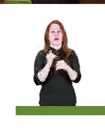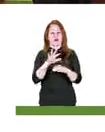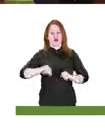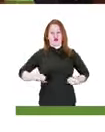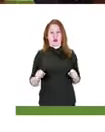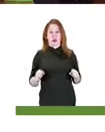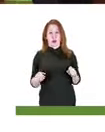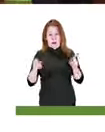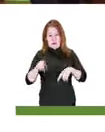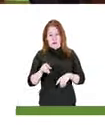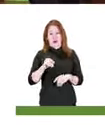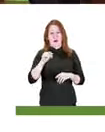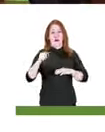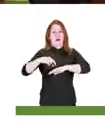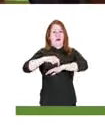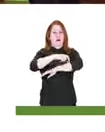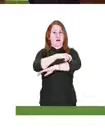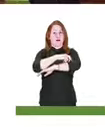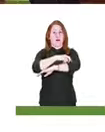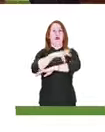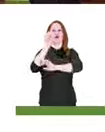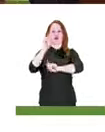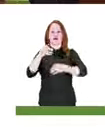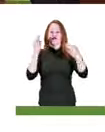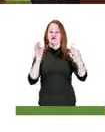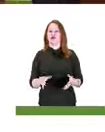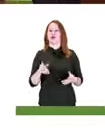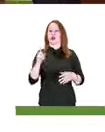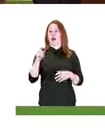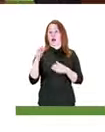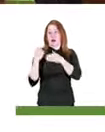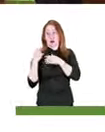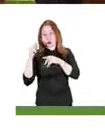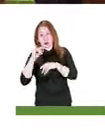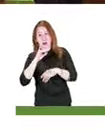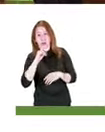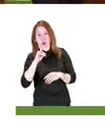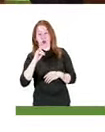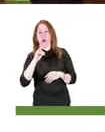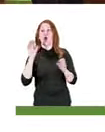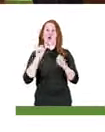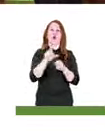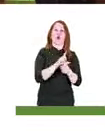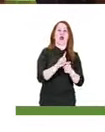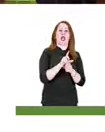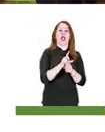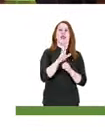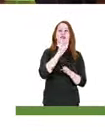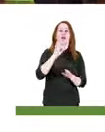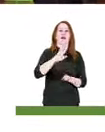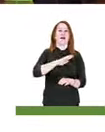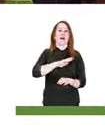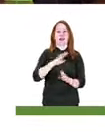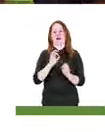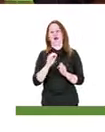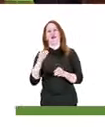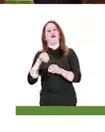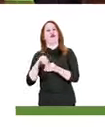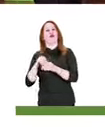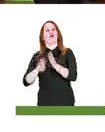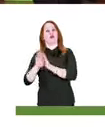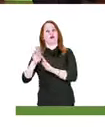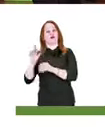los andenes. De esa manera puede tener seguridad sobre esa vía es de la malla vial local, por lo tanto le corresponde a un alcalde local o al Fondo de Desarrollo Local